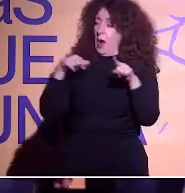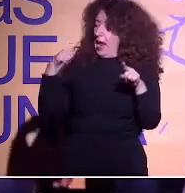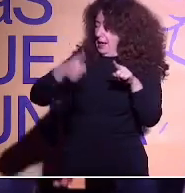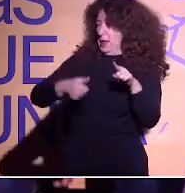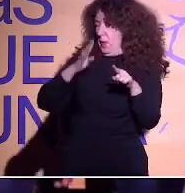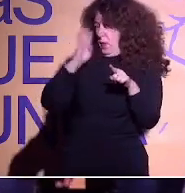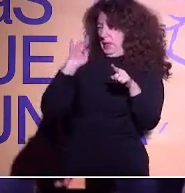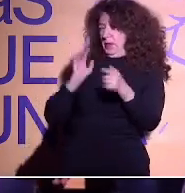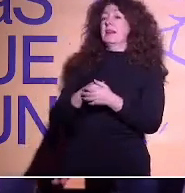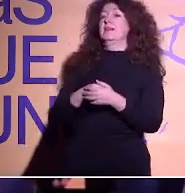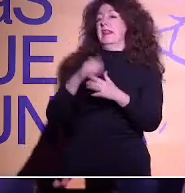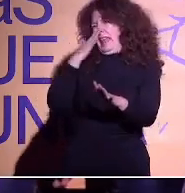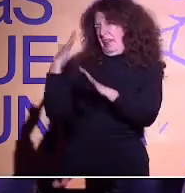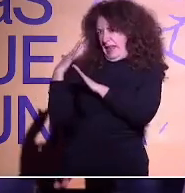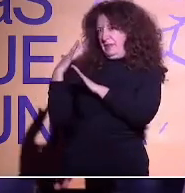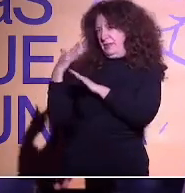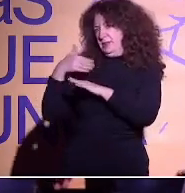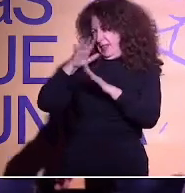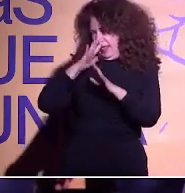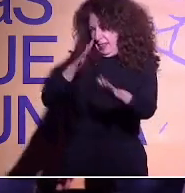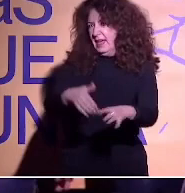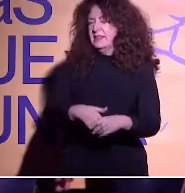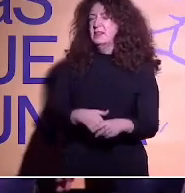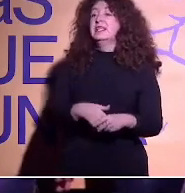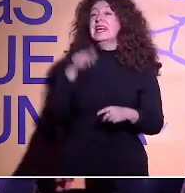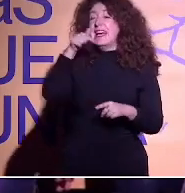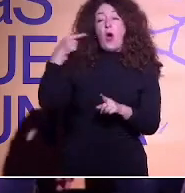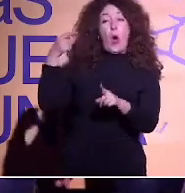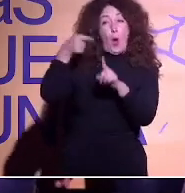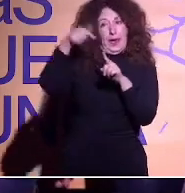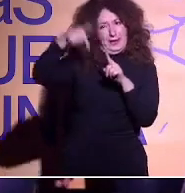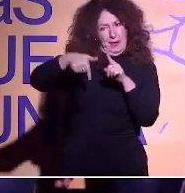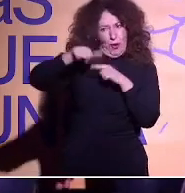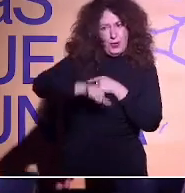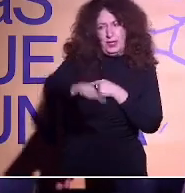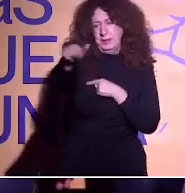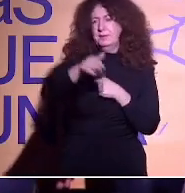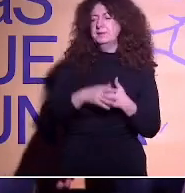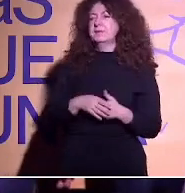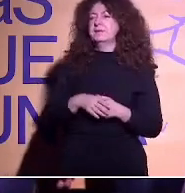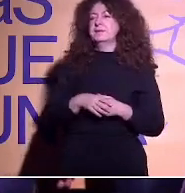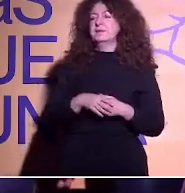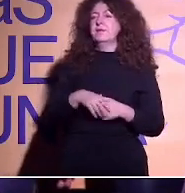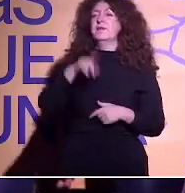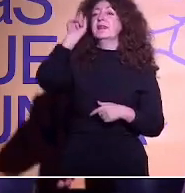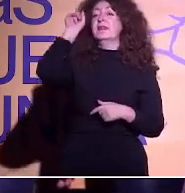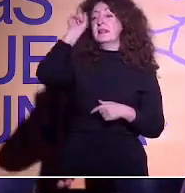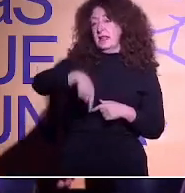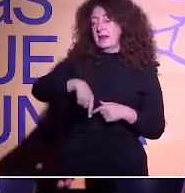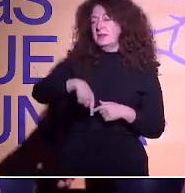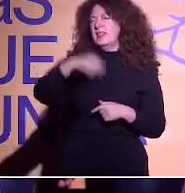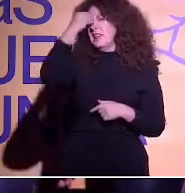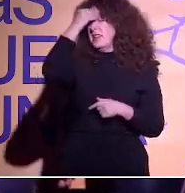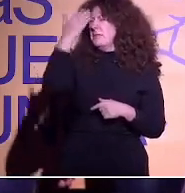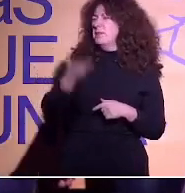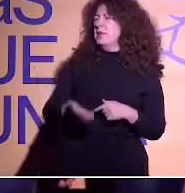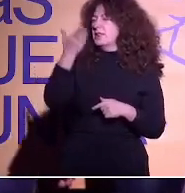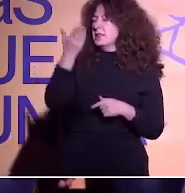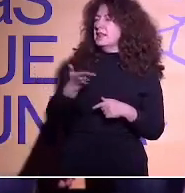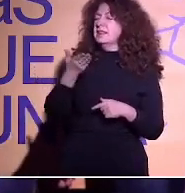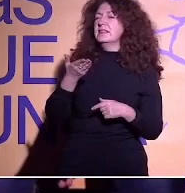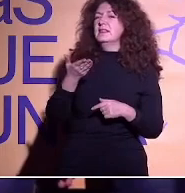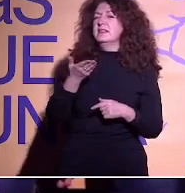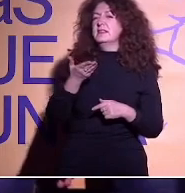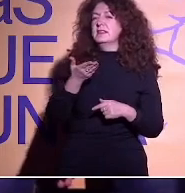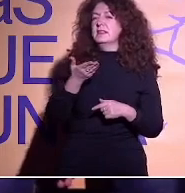en la pasada y ese es el objetivo que nos marcamos hoy y al mismo tiempo creo que es importante también